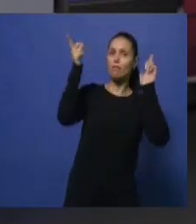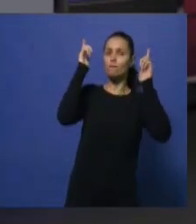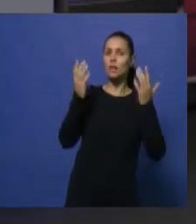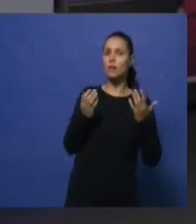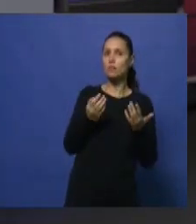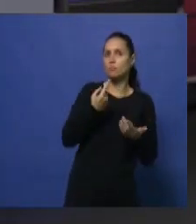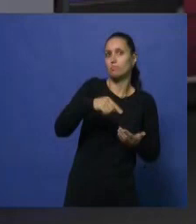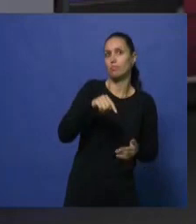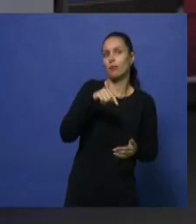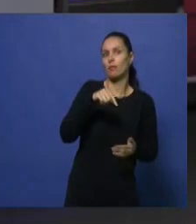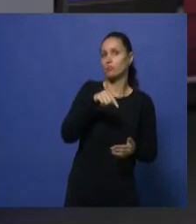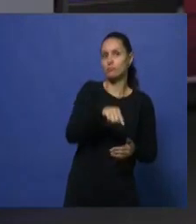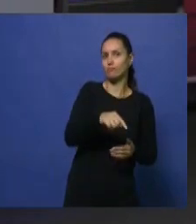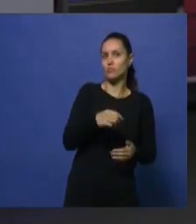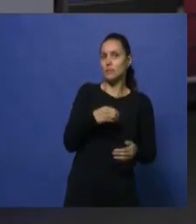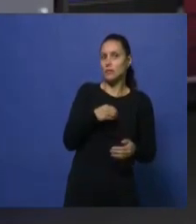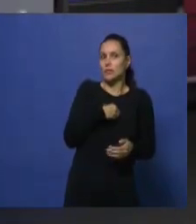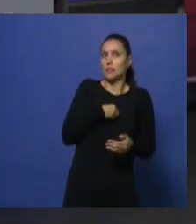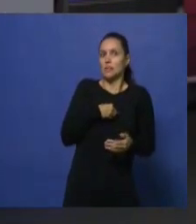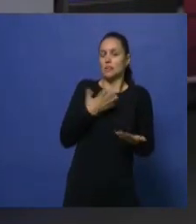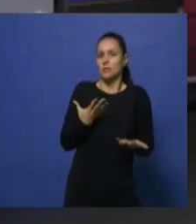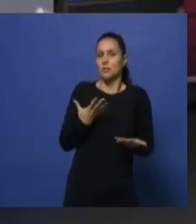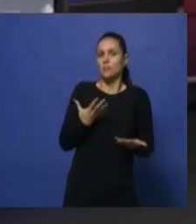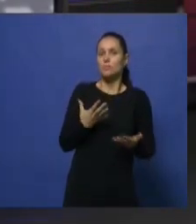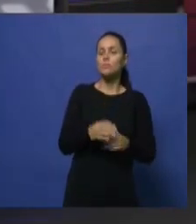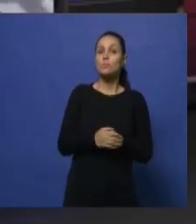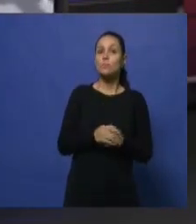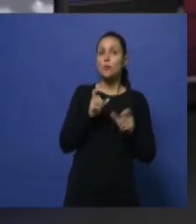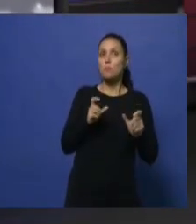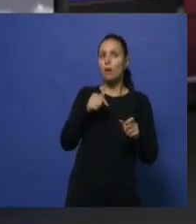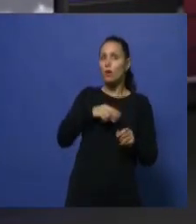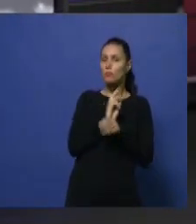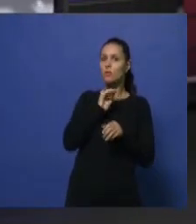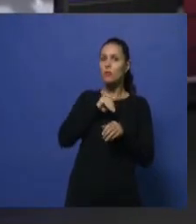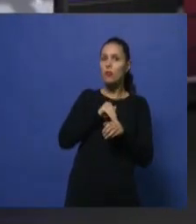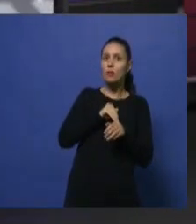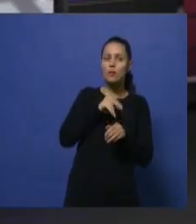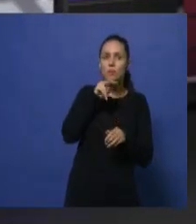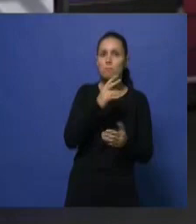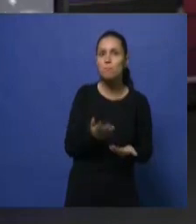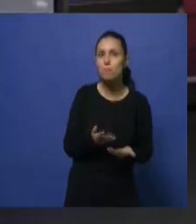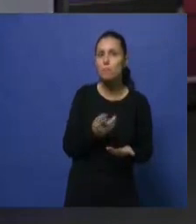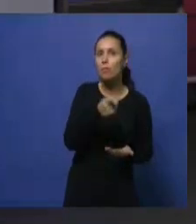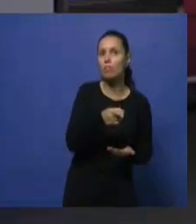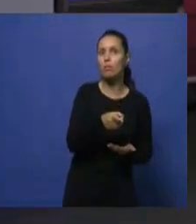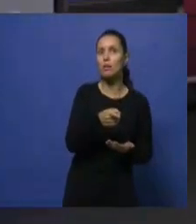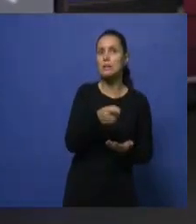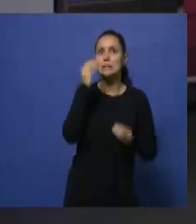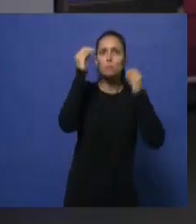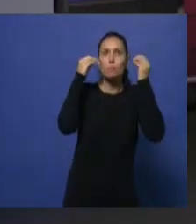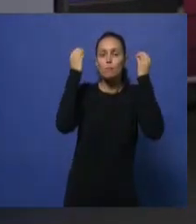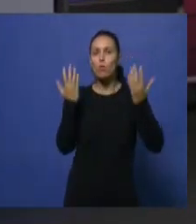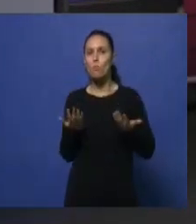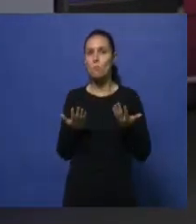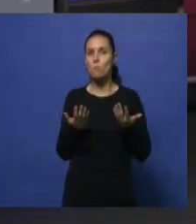ante la persona que estaba en villamaría pensando que su hijo estaba ya mirando lo que estaba pasando yo me imagino le arruinaron el fin de semana como a tantos argentinos